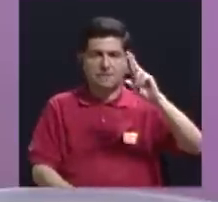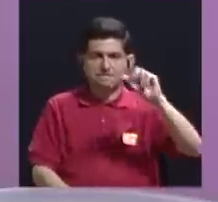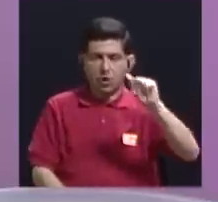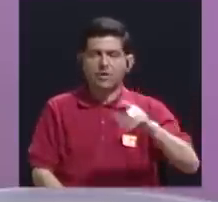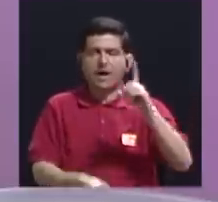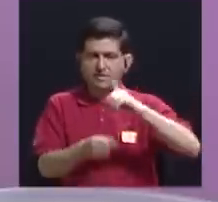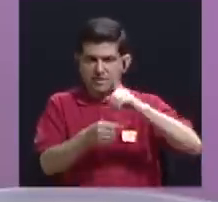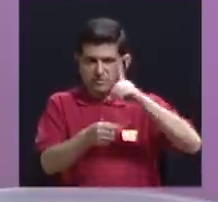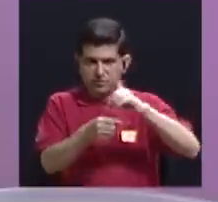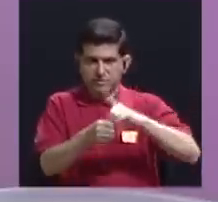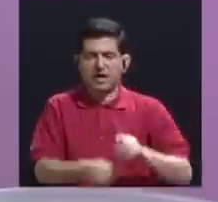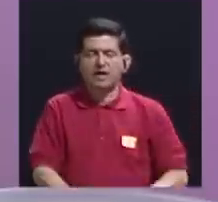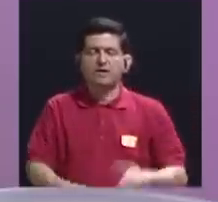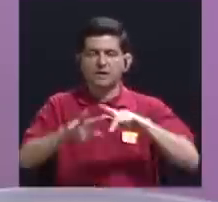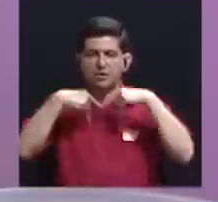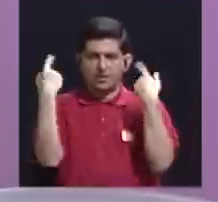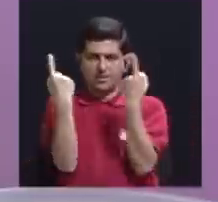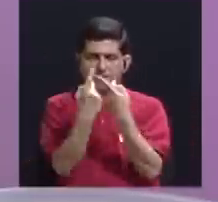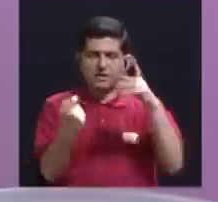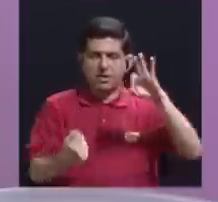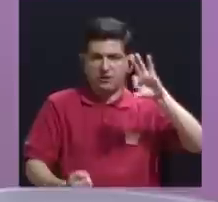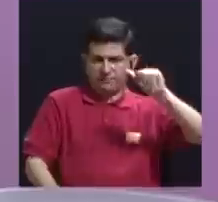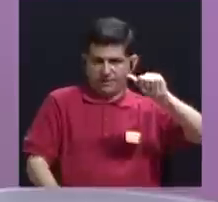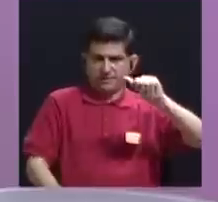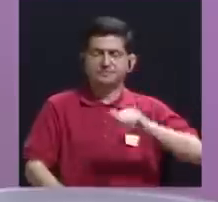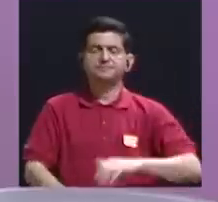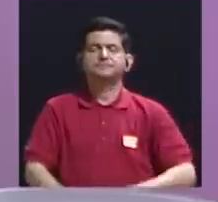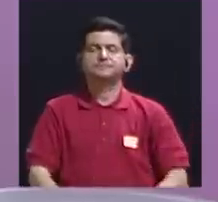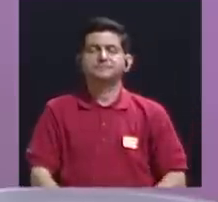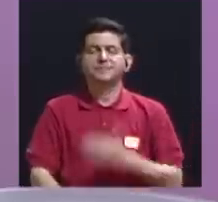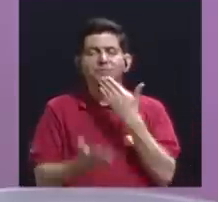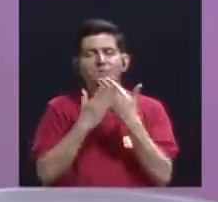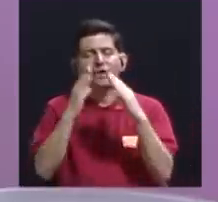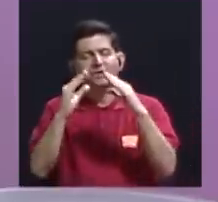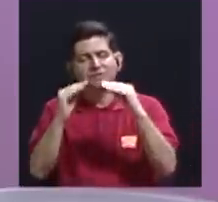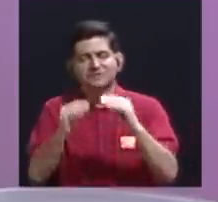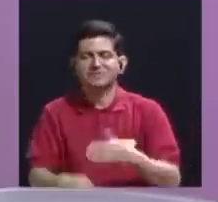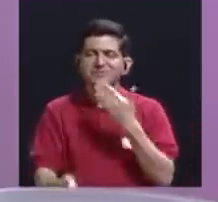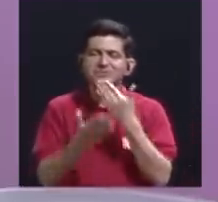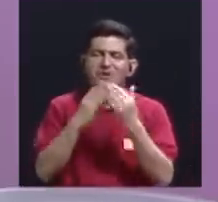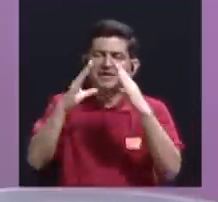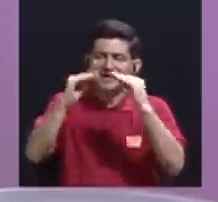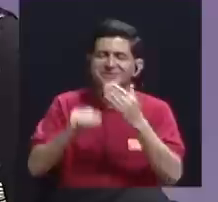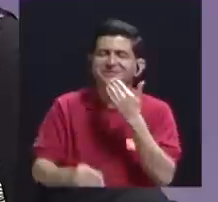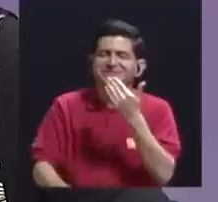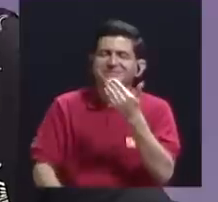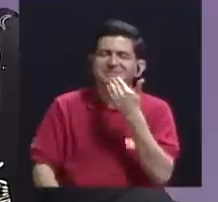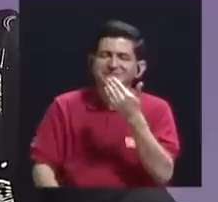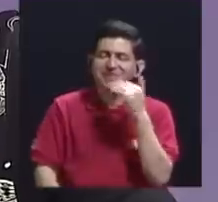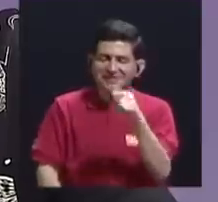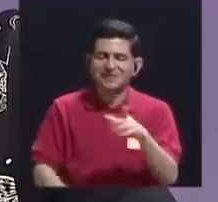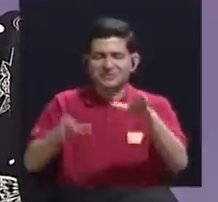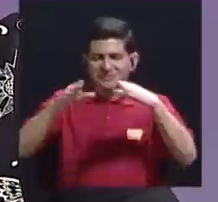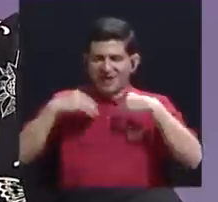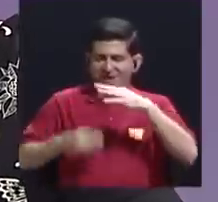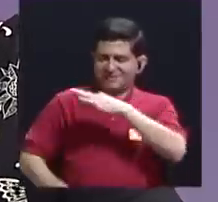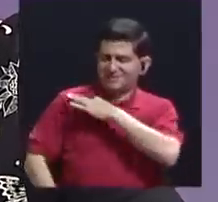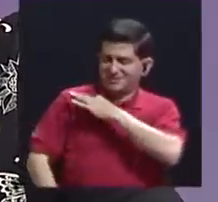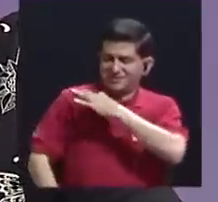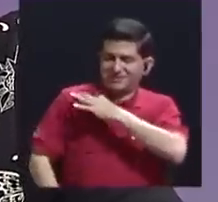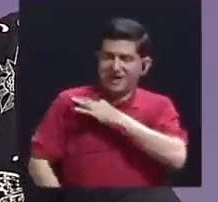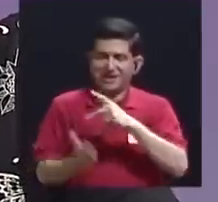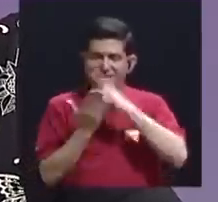diputada por el partido frente amplio buenas noches muy buenas noches y muchas gracias por aceptar la invitación